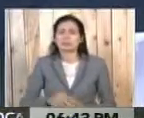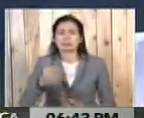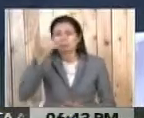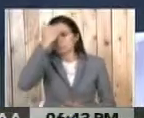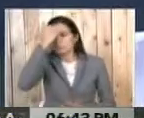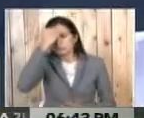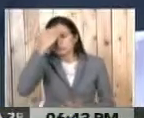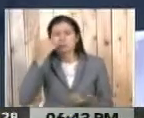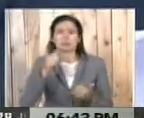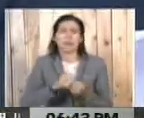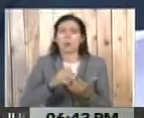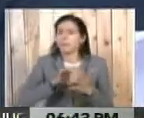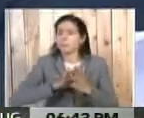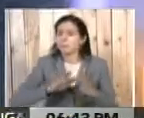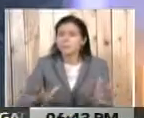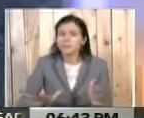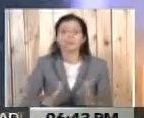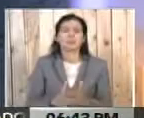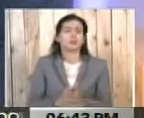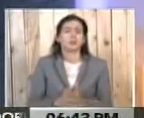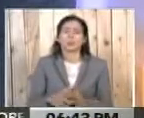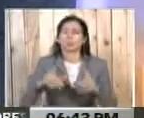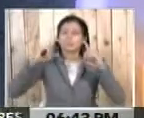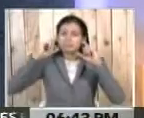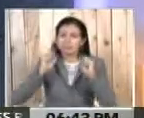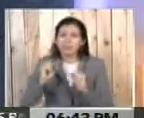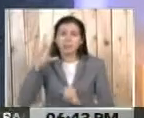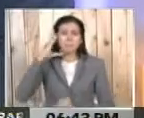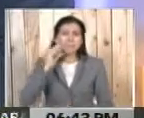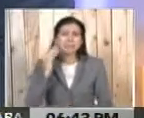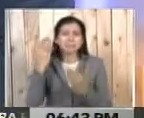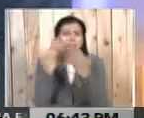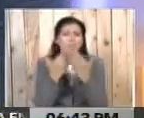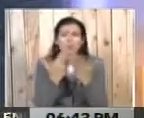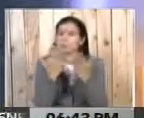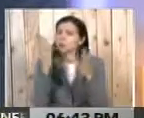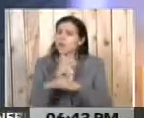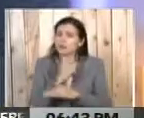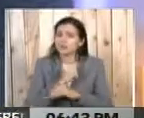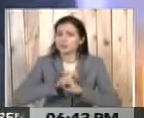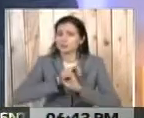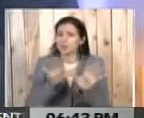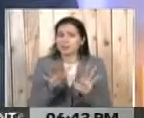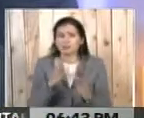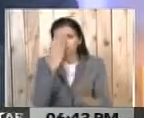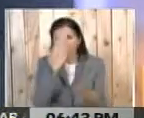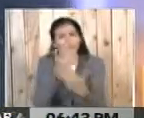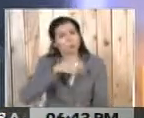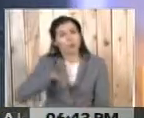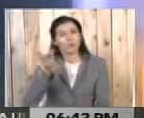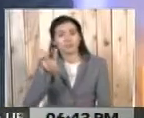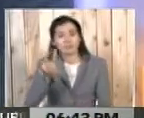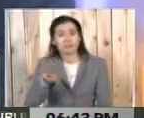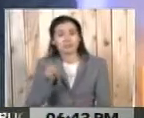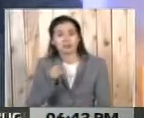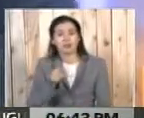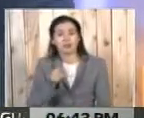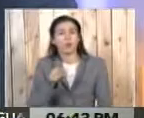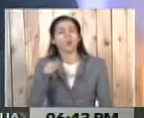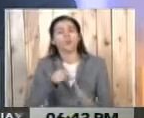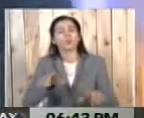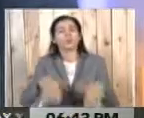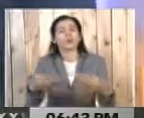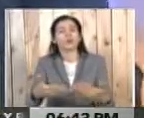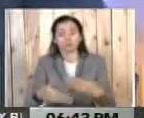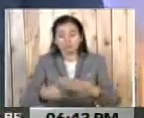jurídica, detrás de la falta de talento, de la falta de estudio, de la falta de sinceridad con el pueblo venezolano, hay un objetivo que es